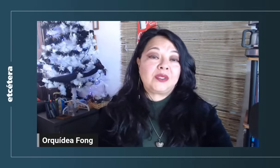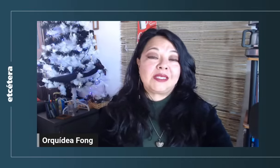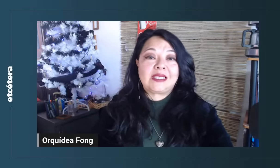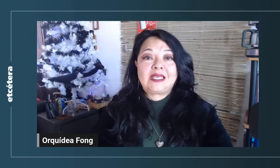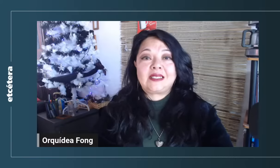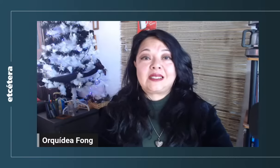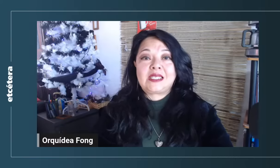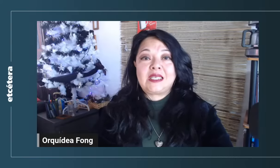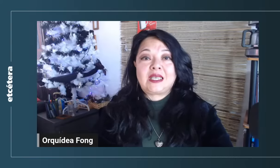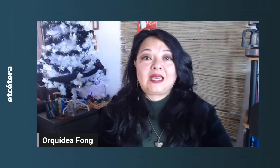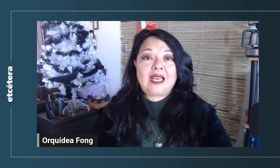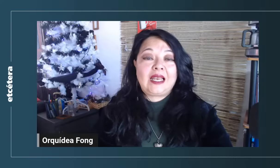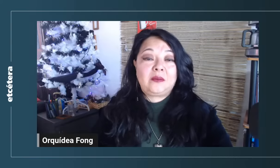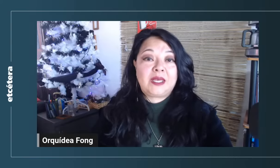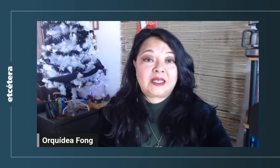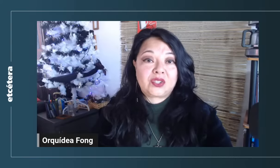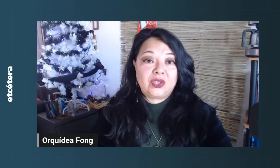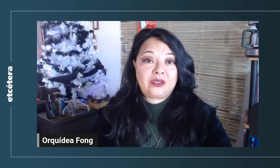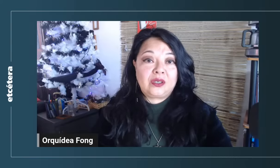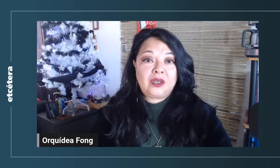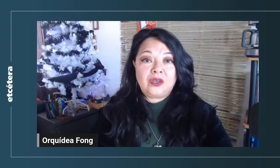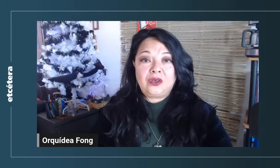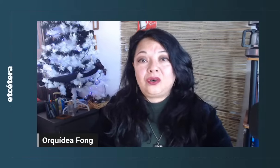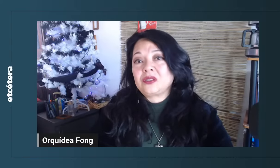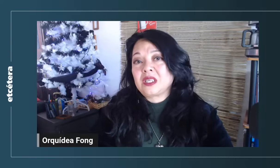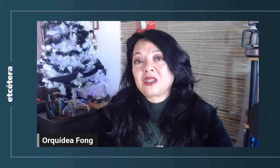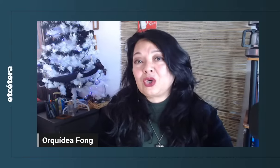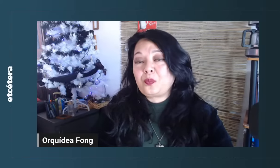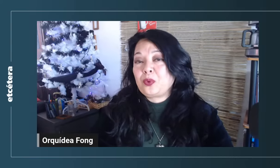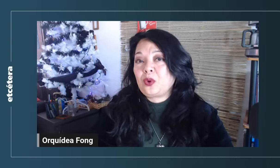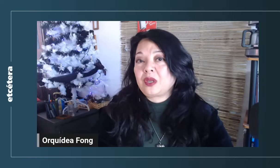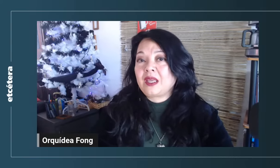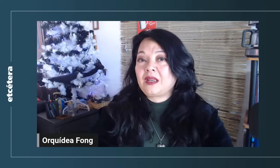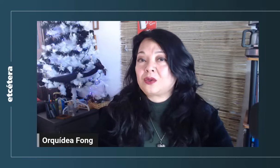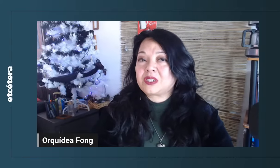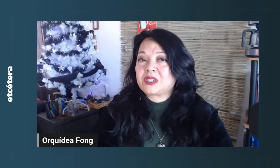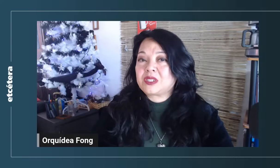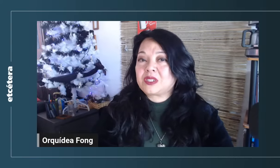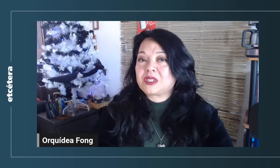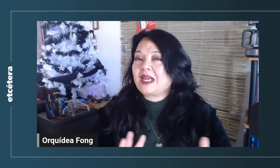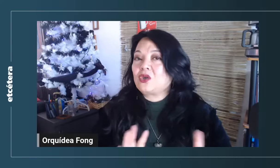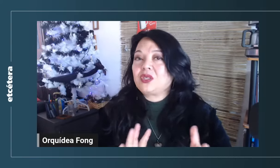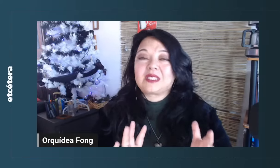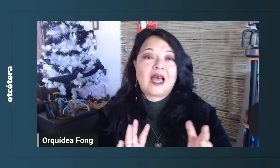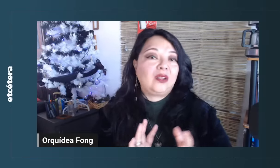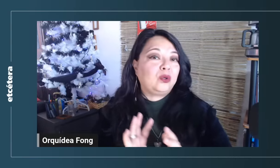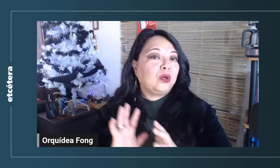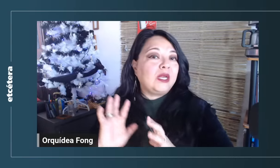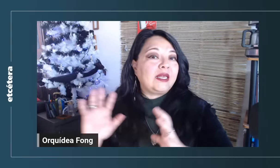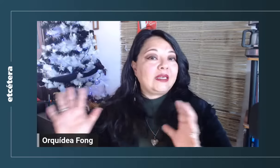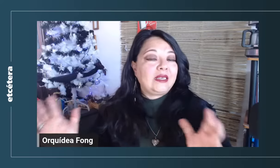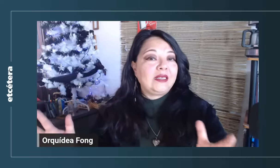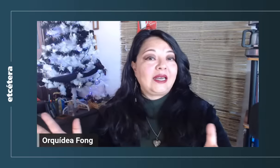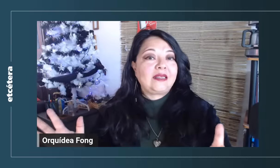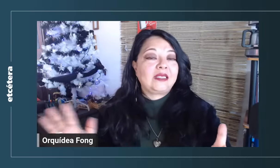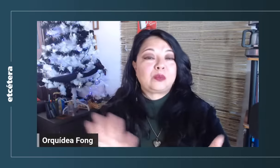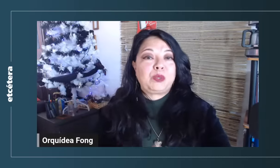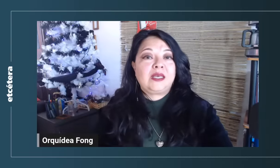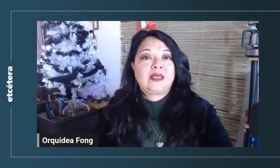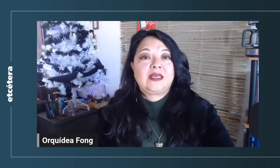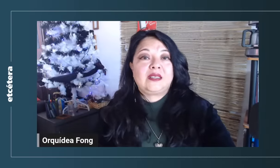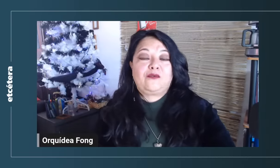entonces quiere decir que la liberación no se dio porque los hayan aterrorizado el gran